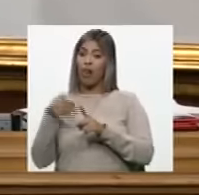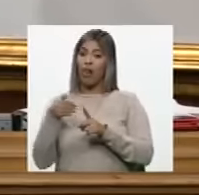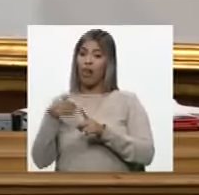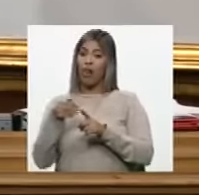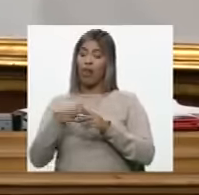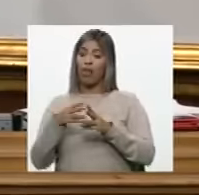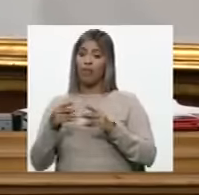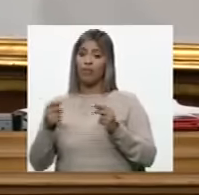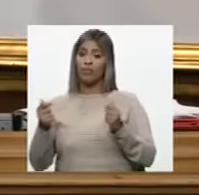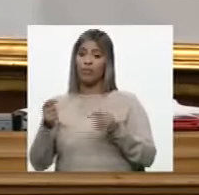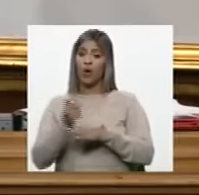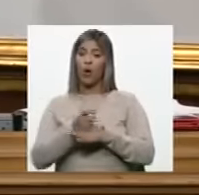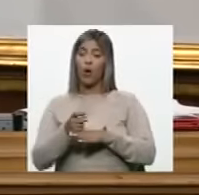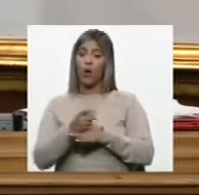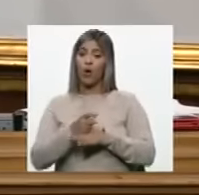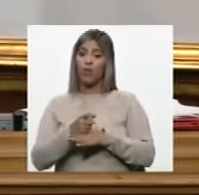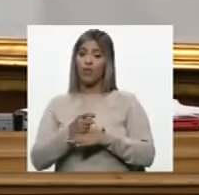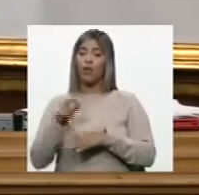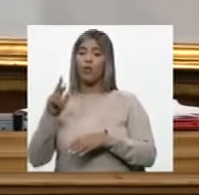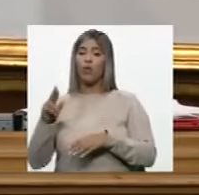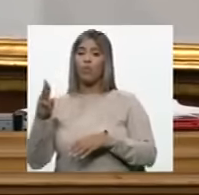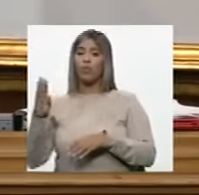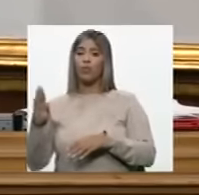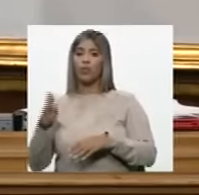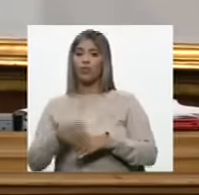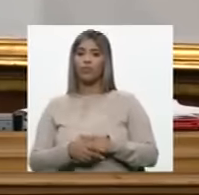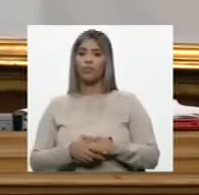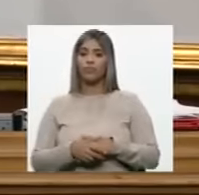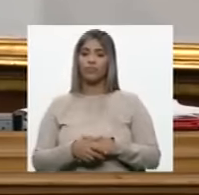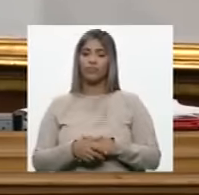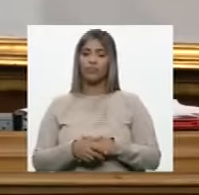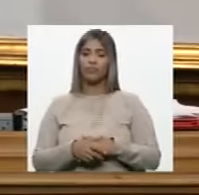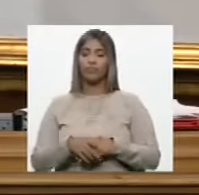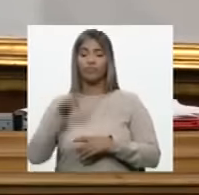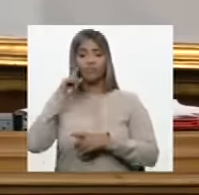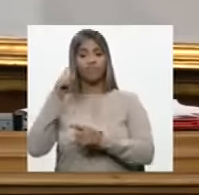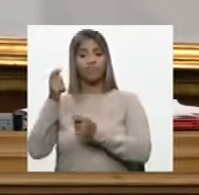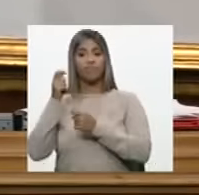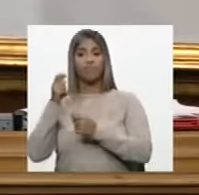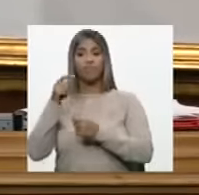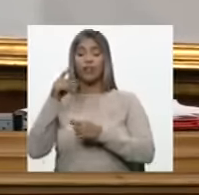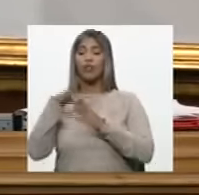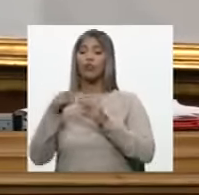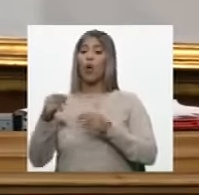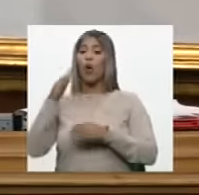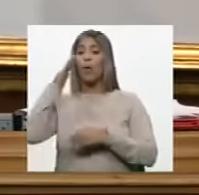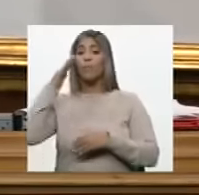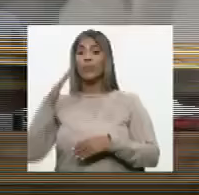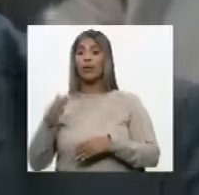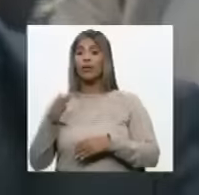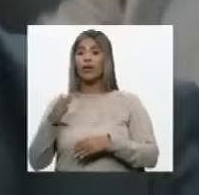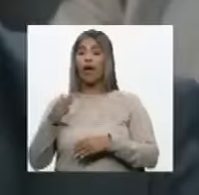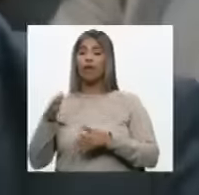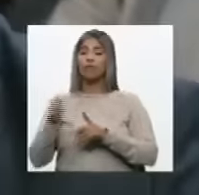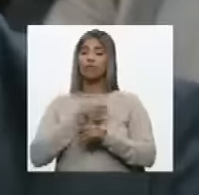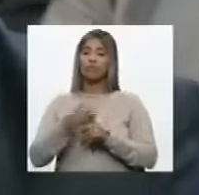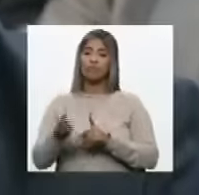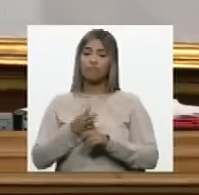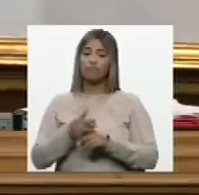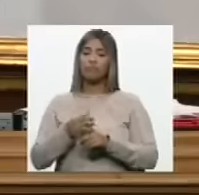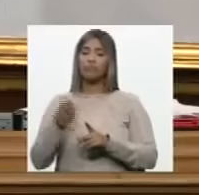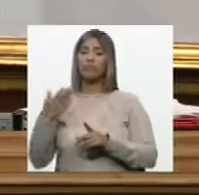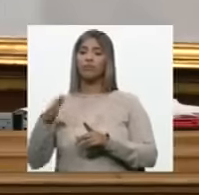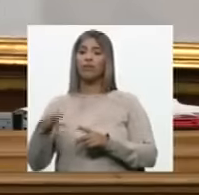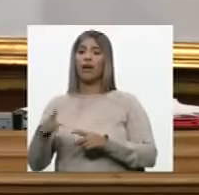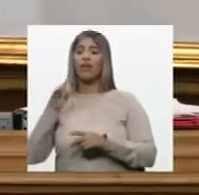ser desaparecido en el gobierno de Rómulo Betancourt. Acuérdense de los militares torturados y asesinados. Acuérdense de